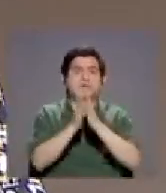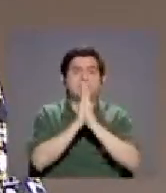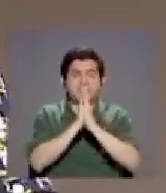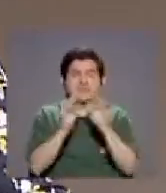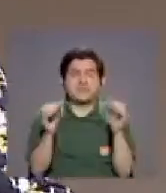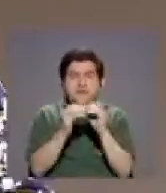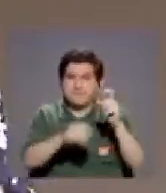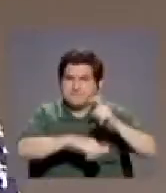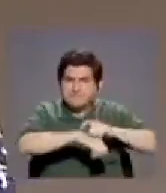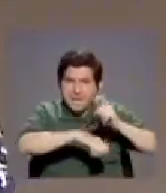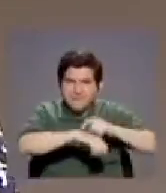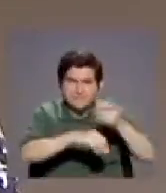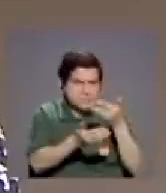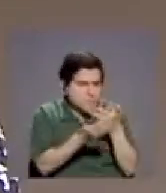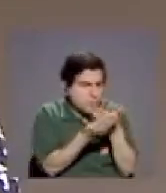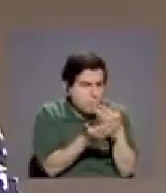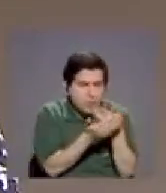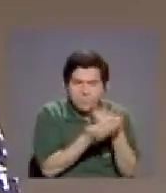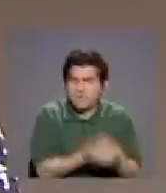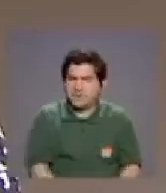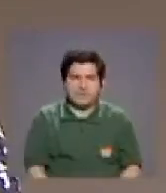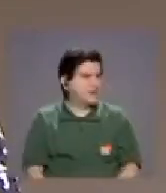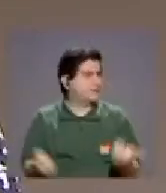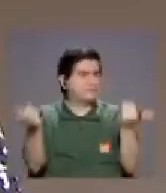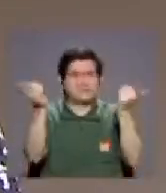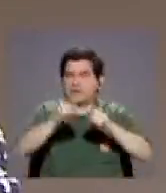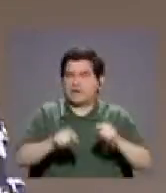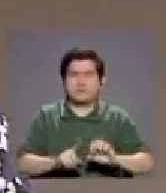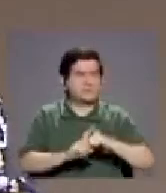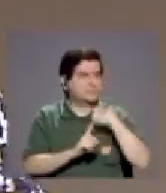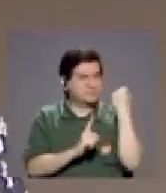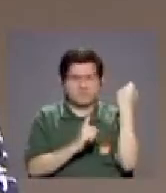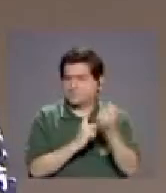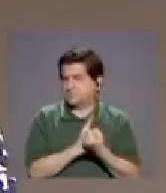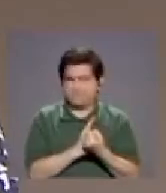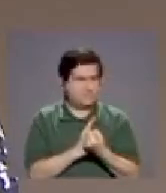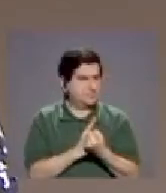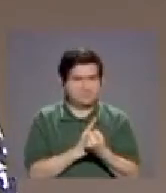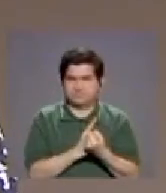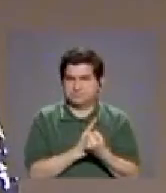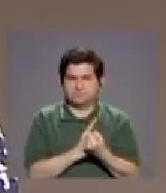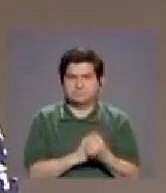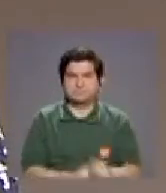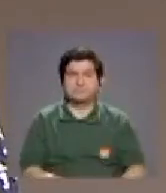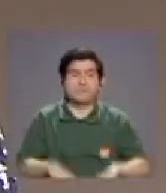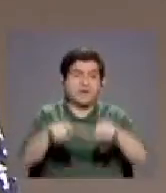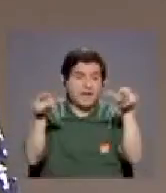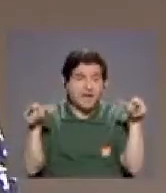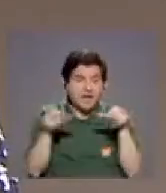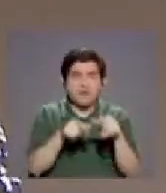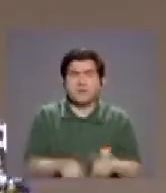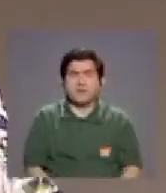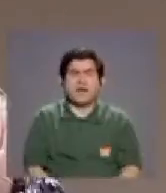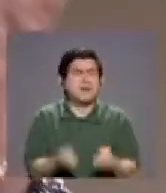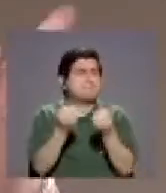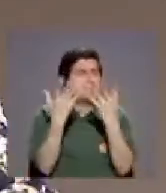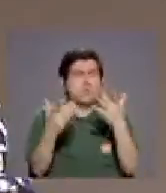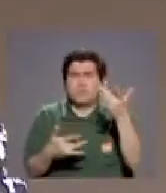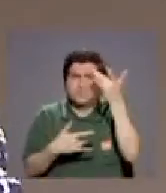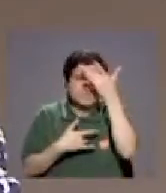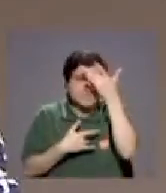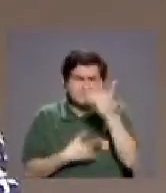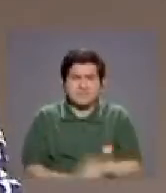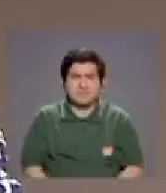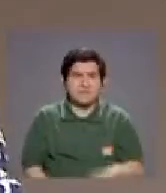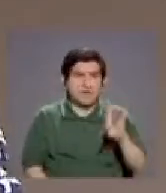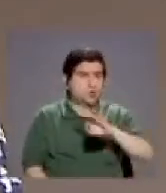tiempo para demostrar que no ocurra este fenómeno. Sin embargo, pues en lugares de alta endemicidad, donde más del